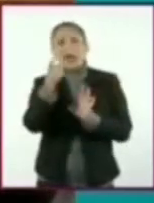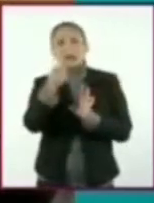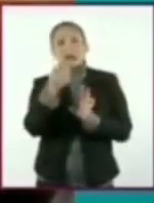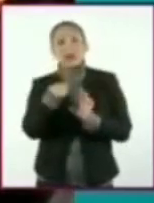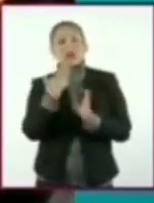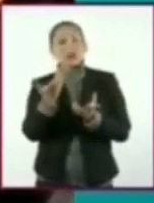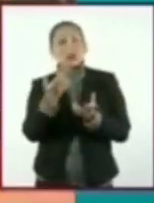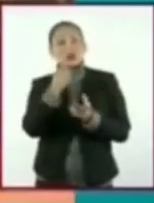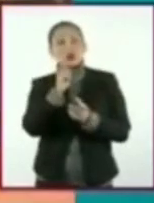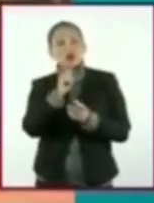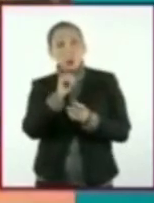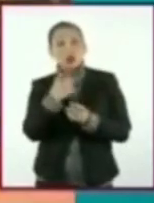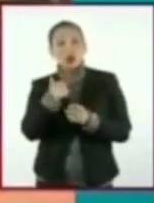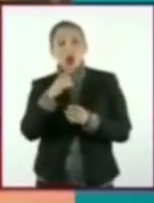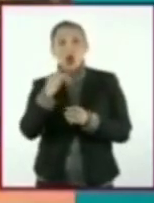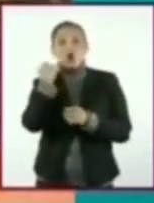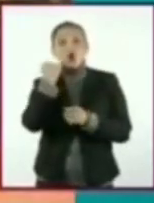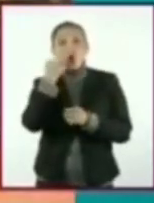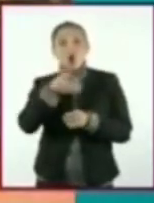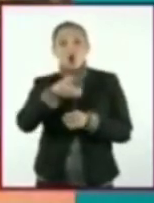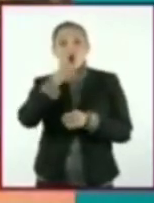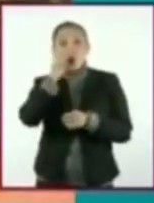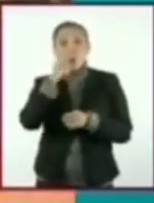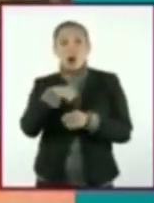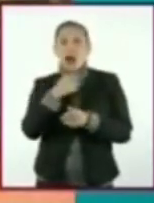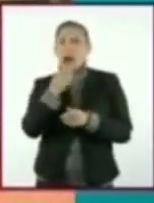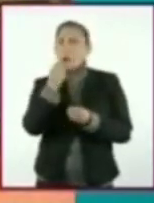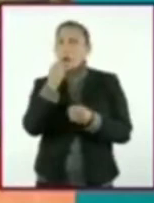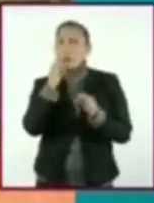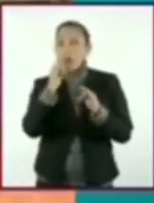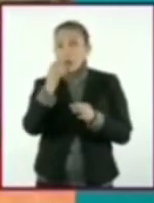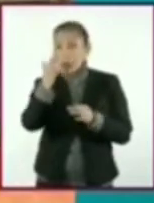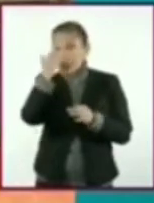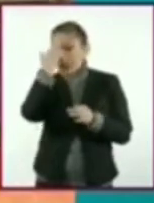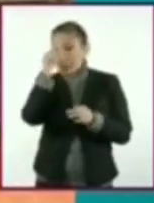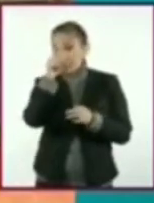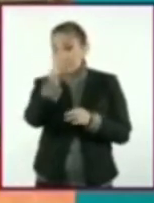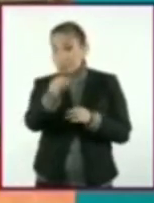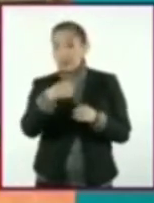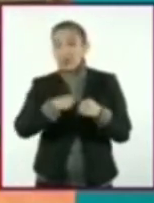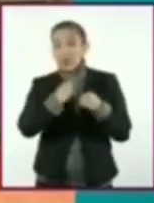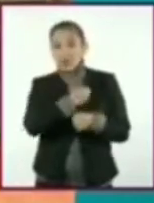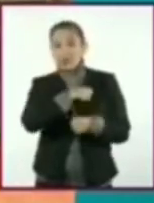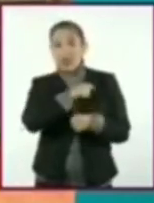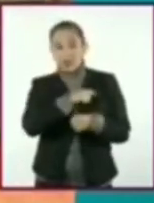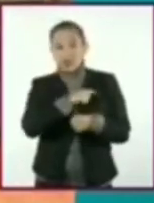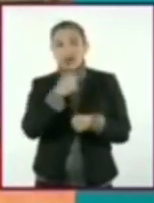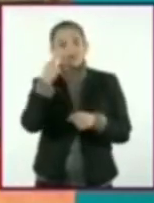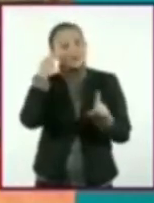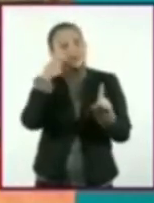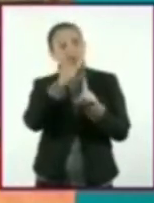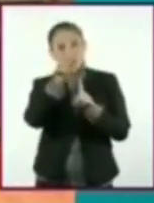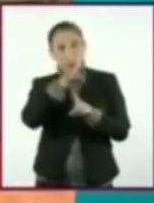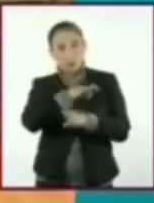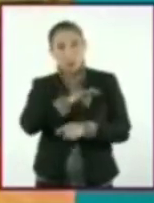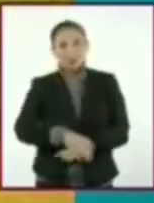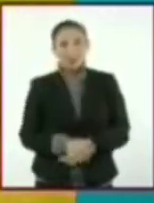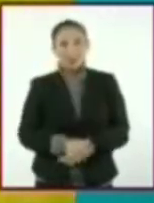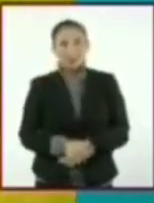un súper jugo que yo me lo voy a tomar ahora porque es puro alimento. Recuerda, vivir sano es la meta y tú